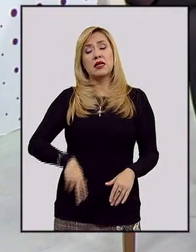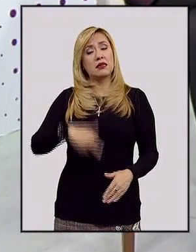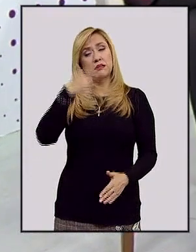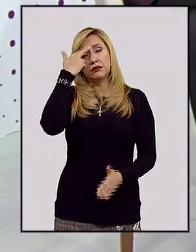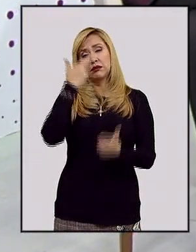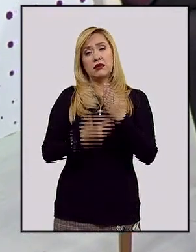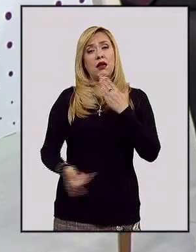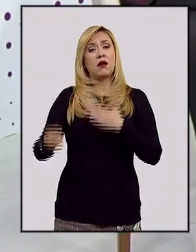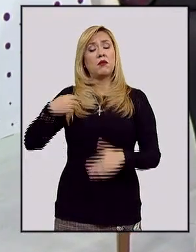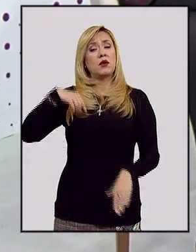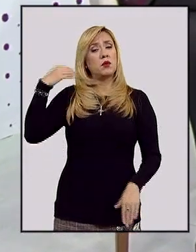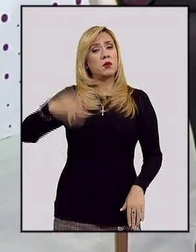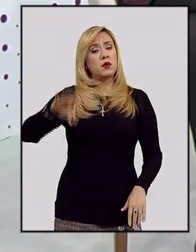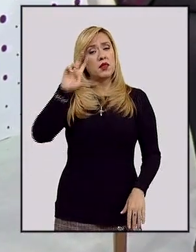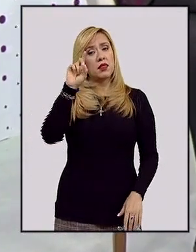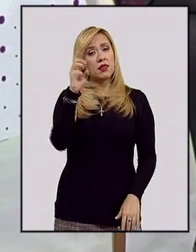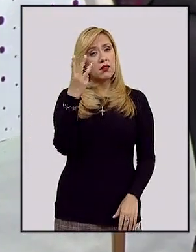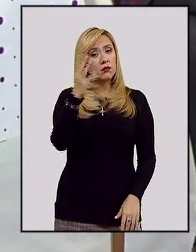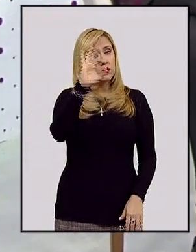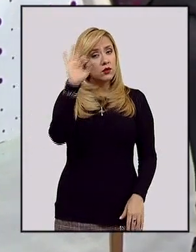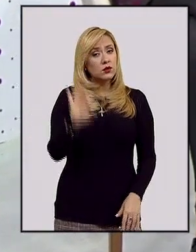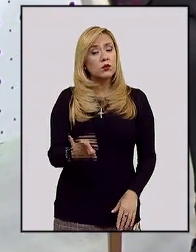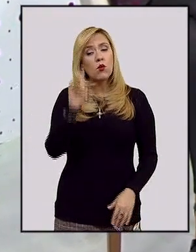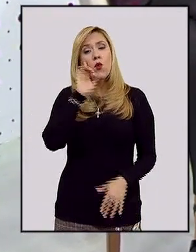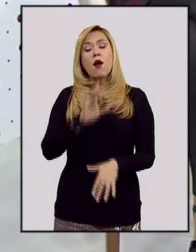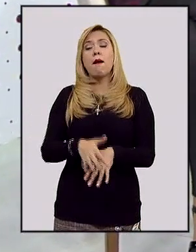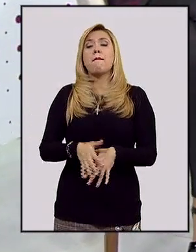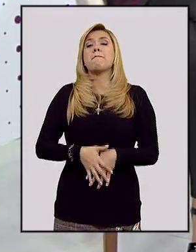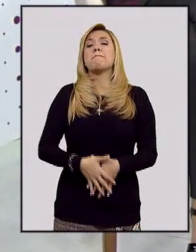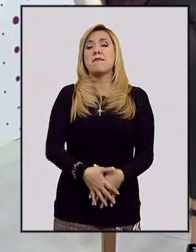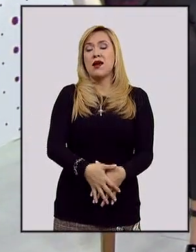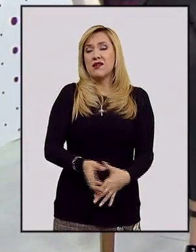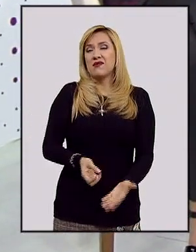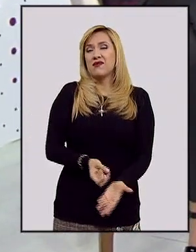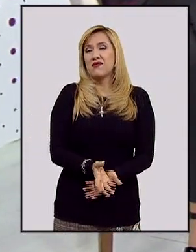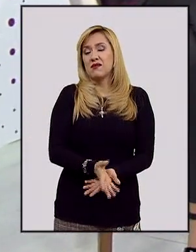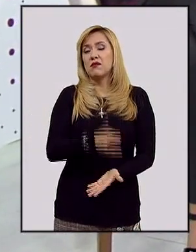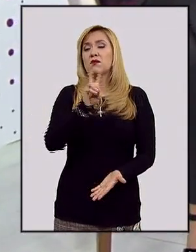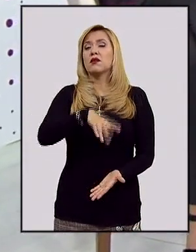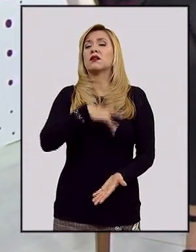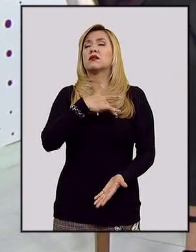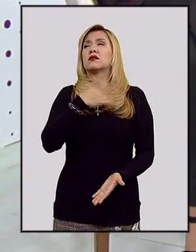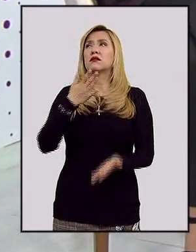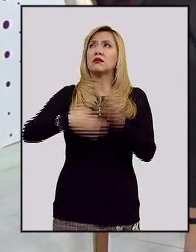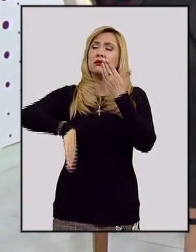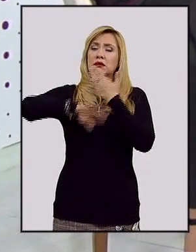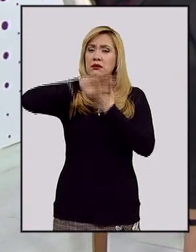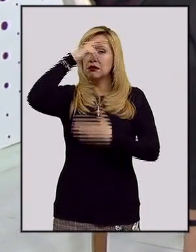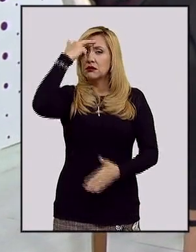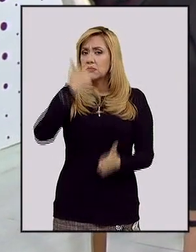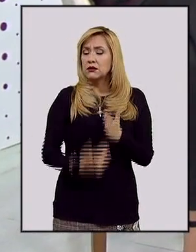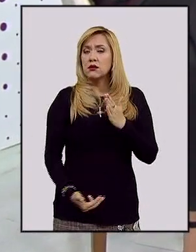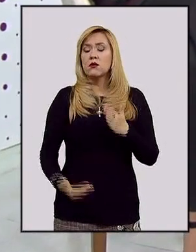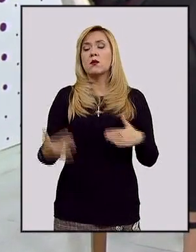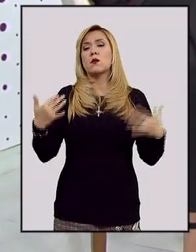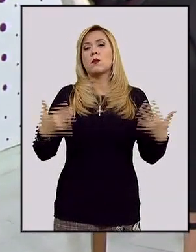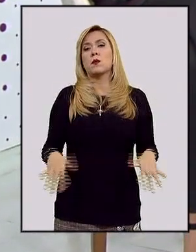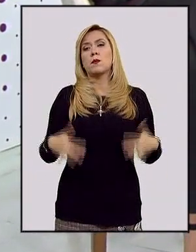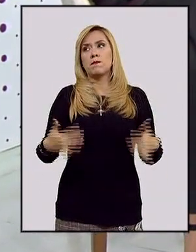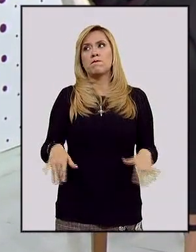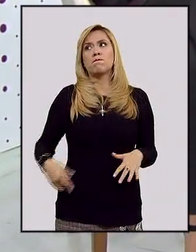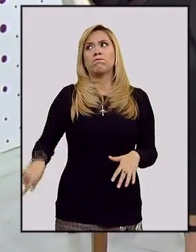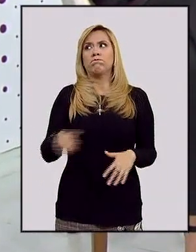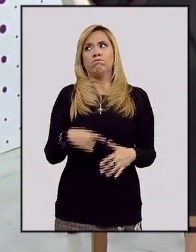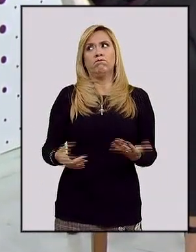tremendo. 33% de las mujeres que tuvieron un embarazo o un parto dicen que se sintieron violentadas. Eso en un estado